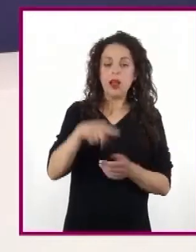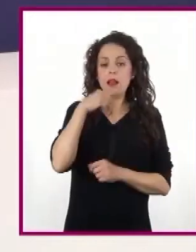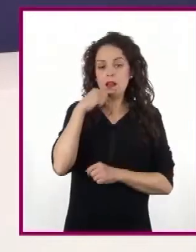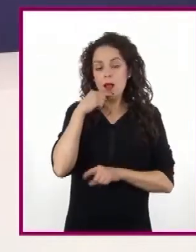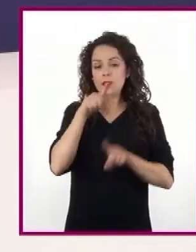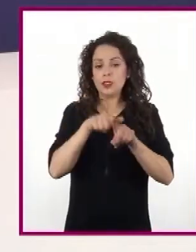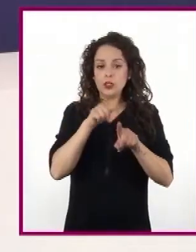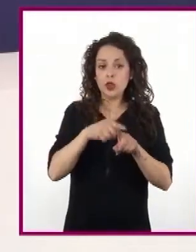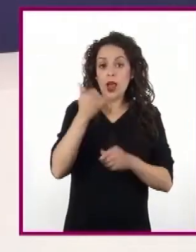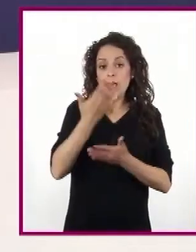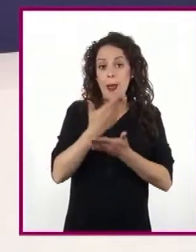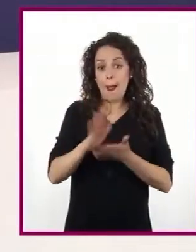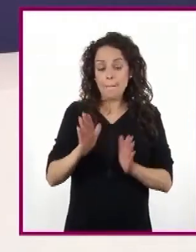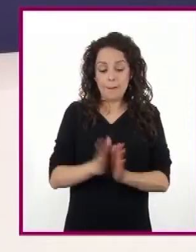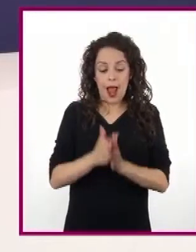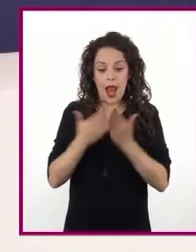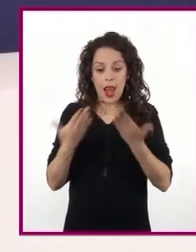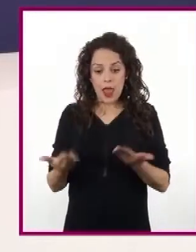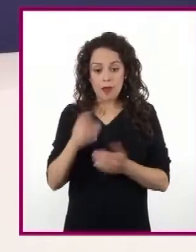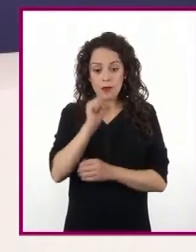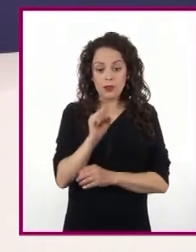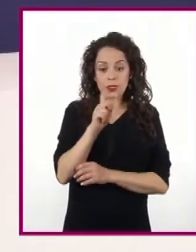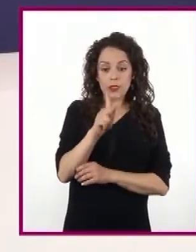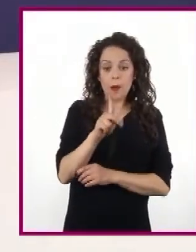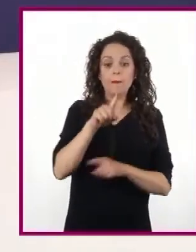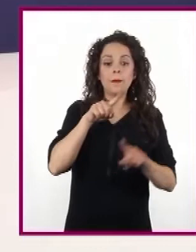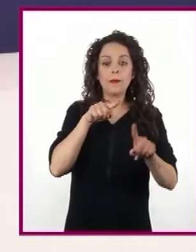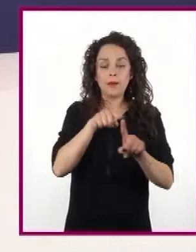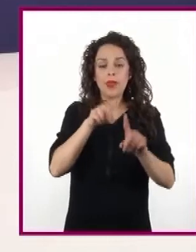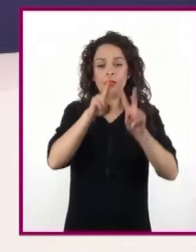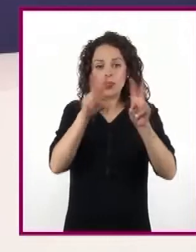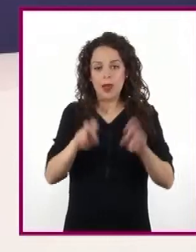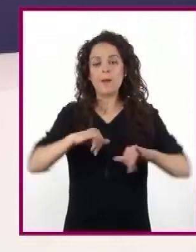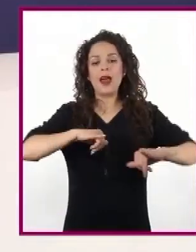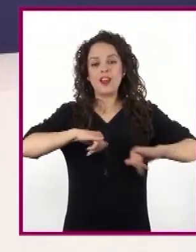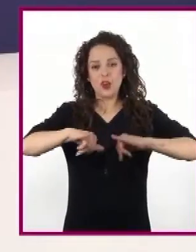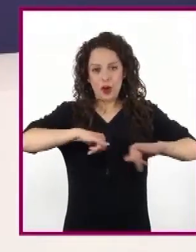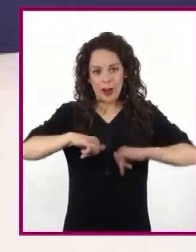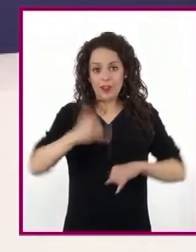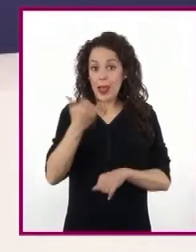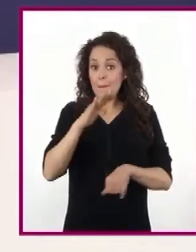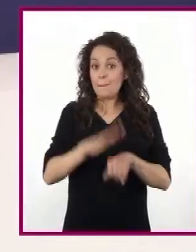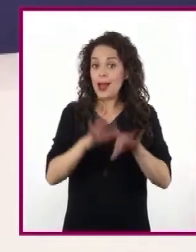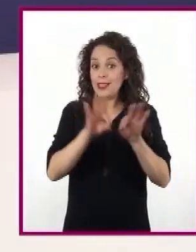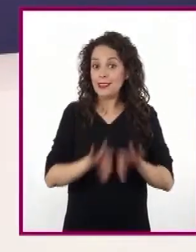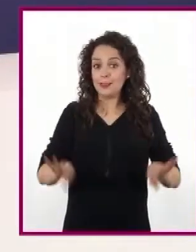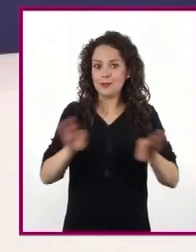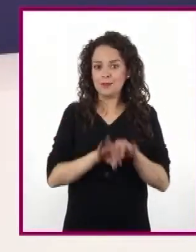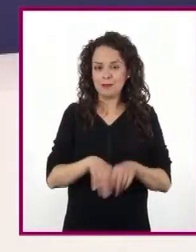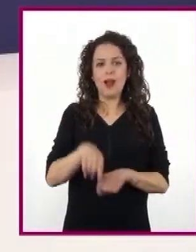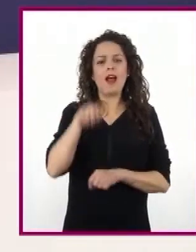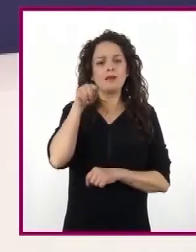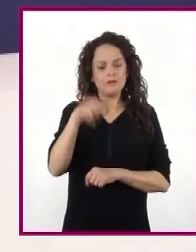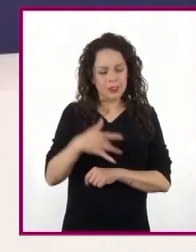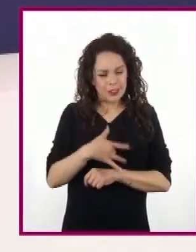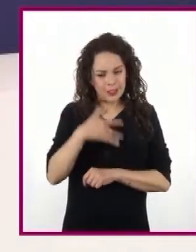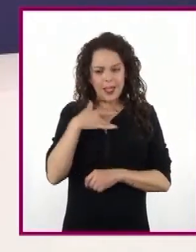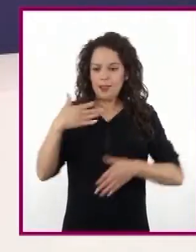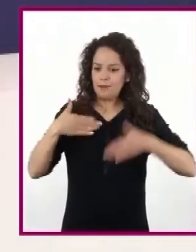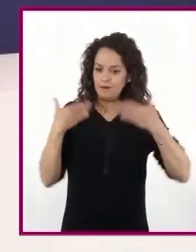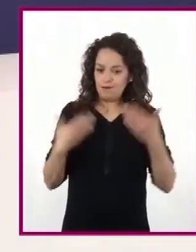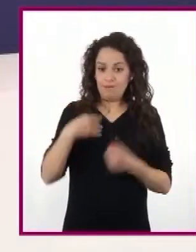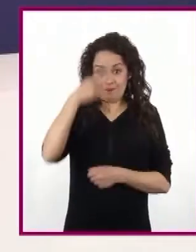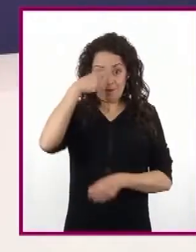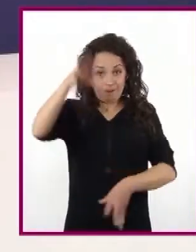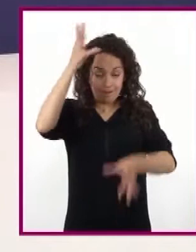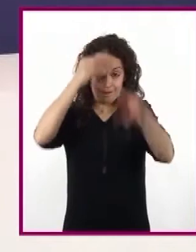además el libro de texto de geografía. Lo más importante, su entusiasmo y actitud para aprender e investigar